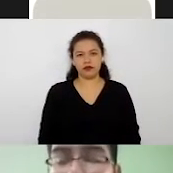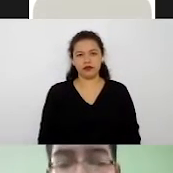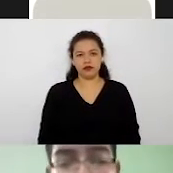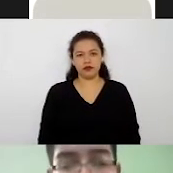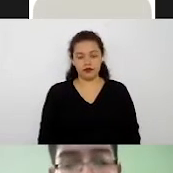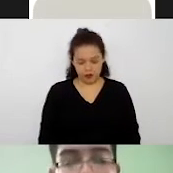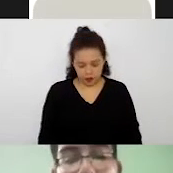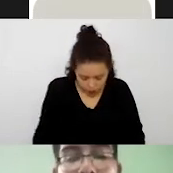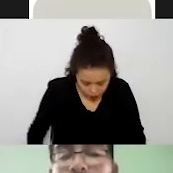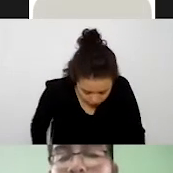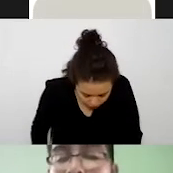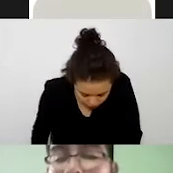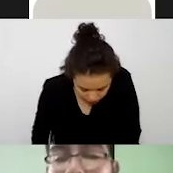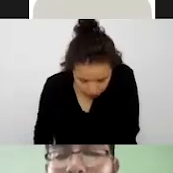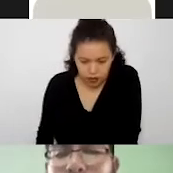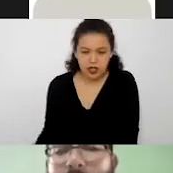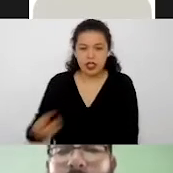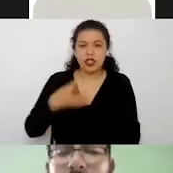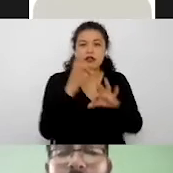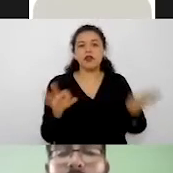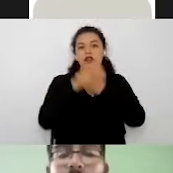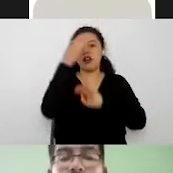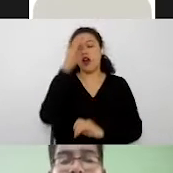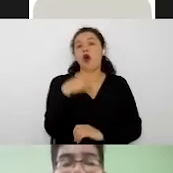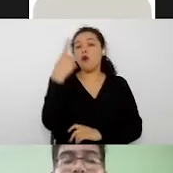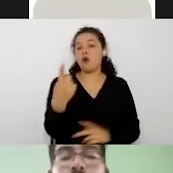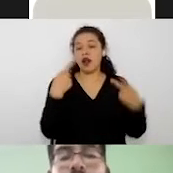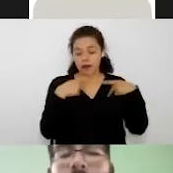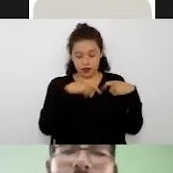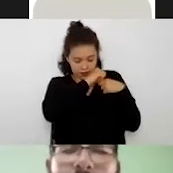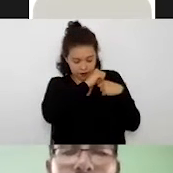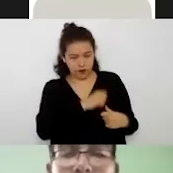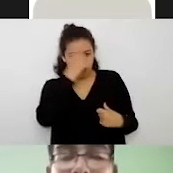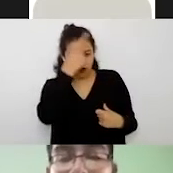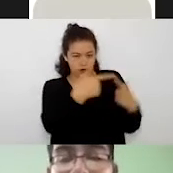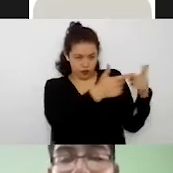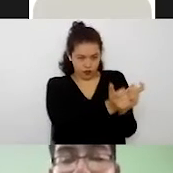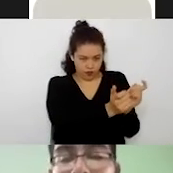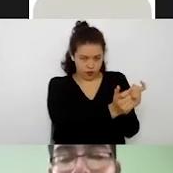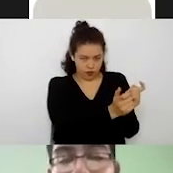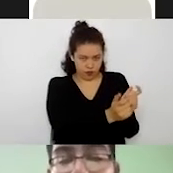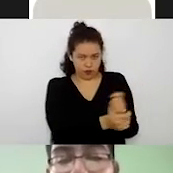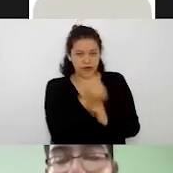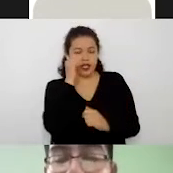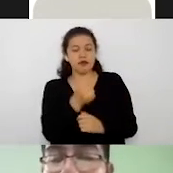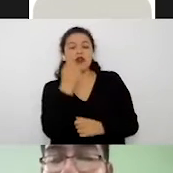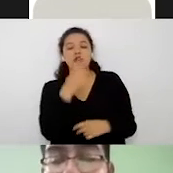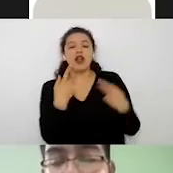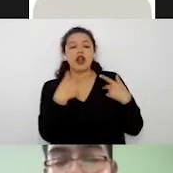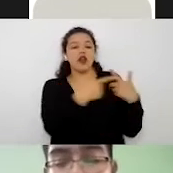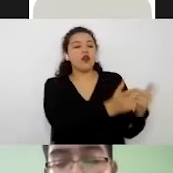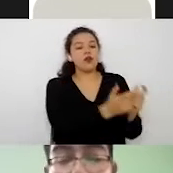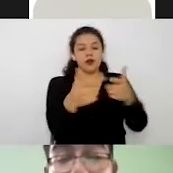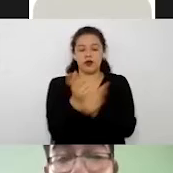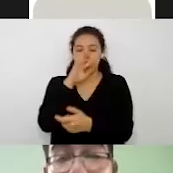eh, uno va a ser el responsable de una brigada. Siempre tiene que haber un responsable de cada brigada.